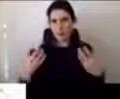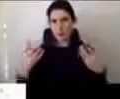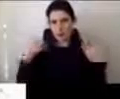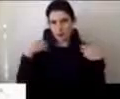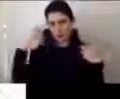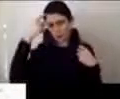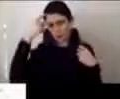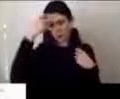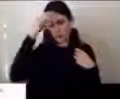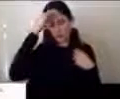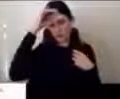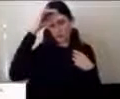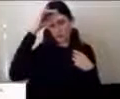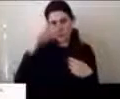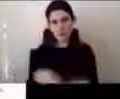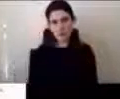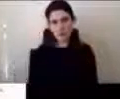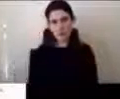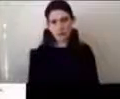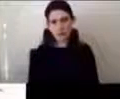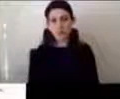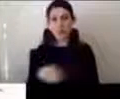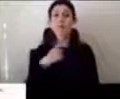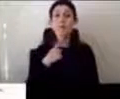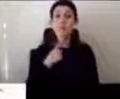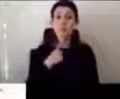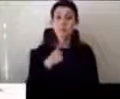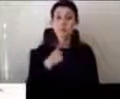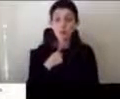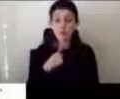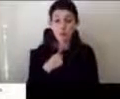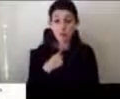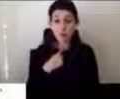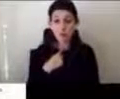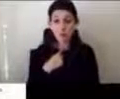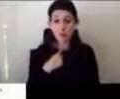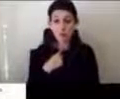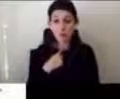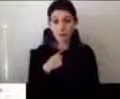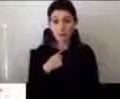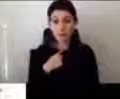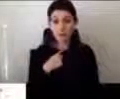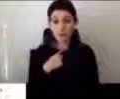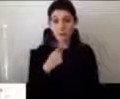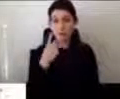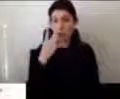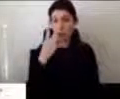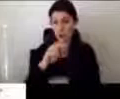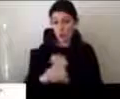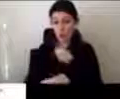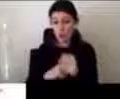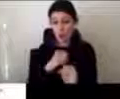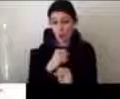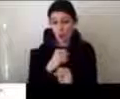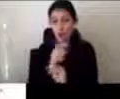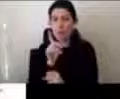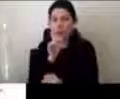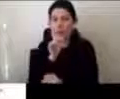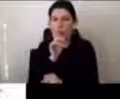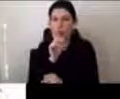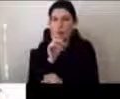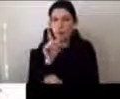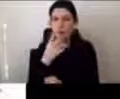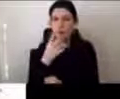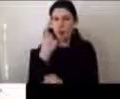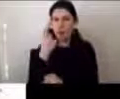Acá es interesante ver, y yo me voy a centrar en estos primeros dos años, estos maravillosos primeros dos